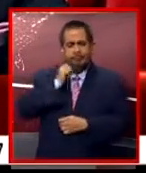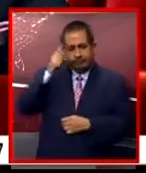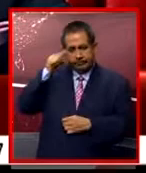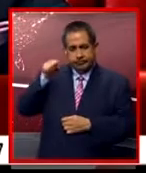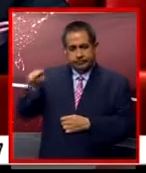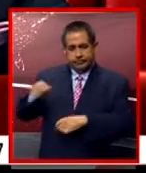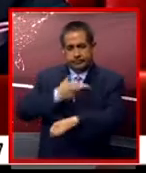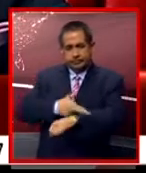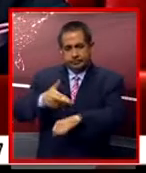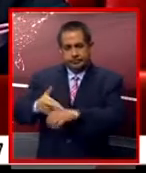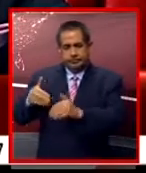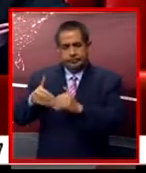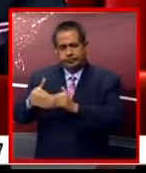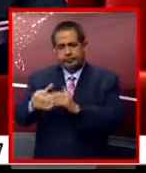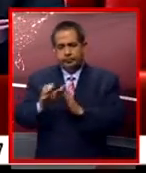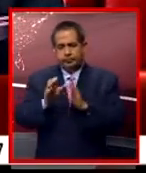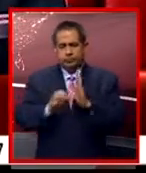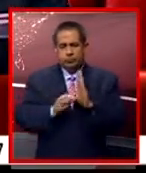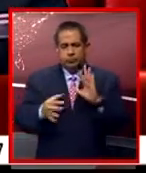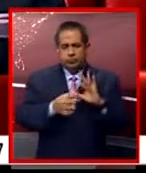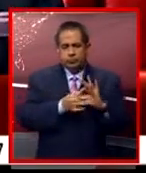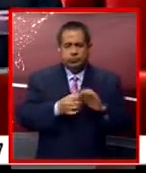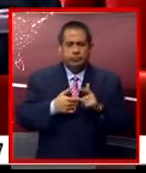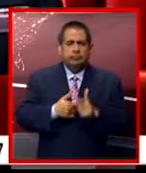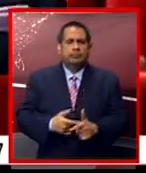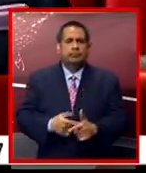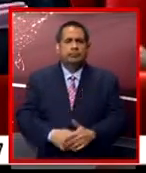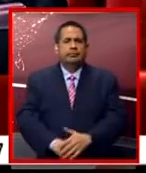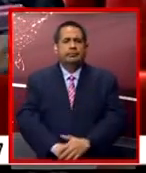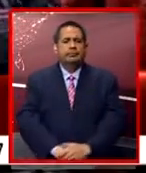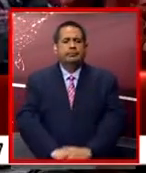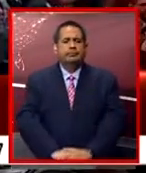sus efectos constitucionales.